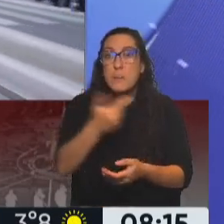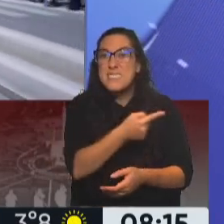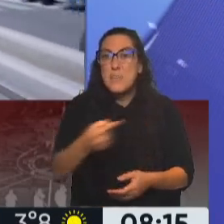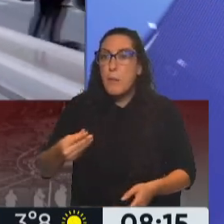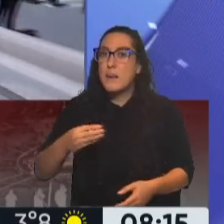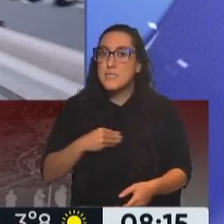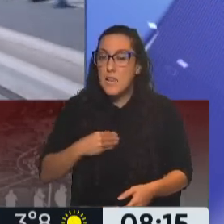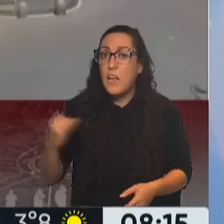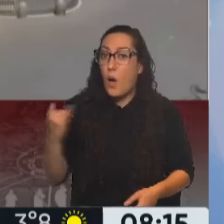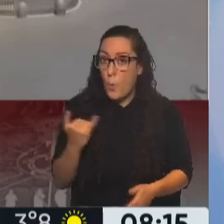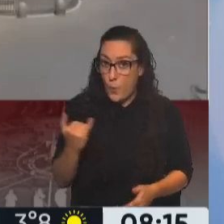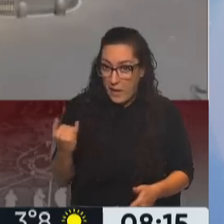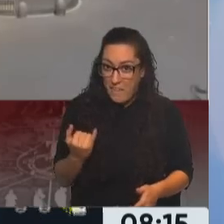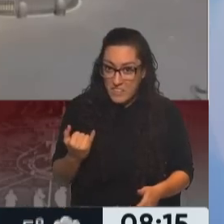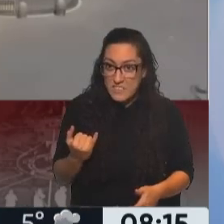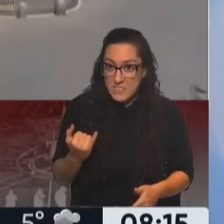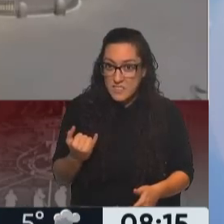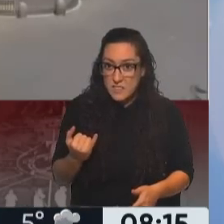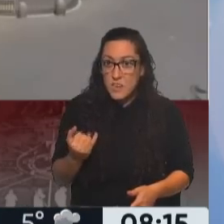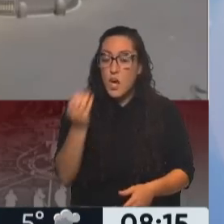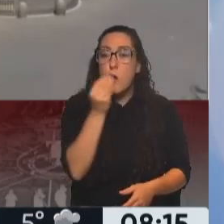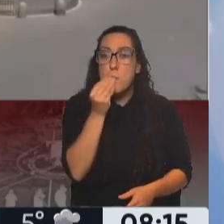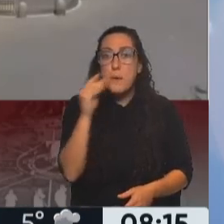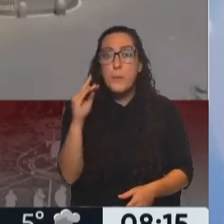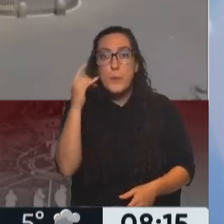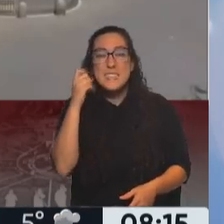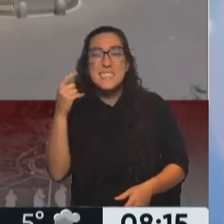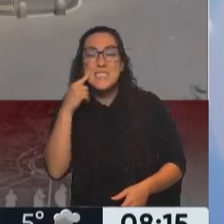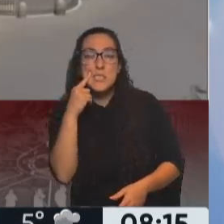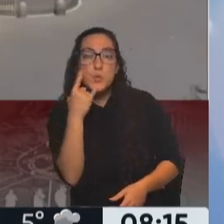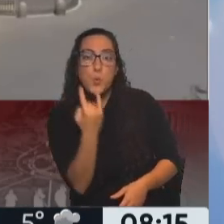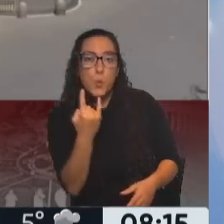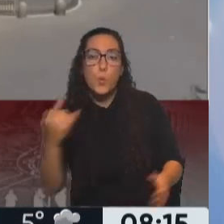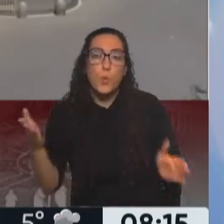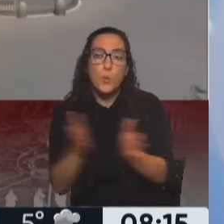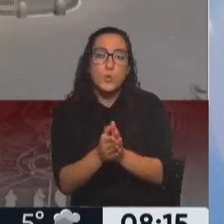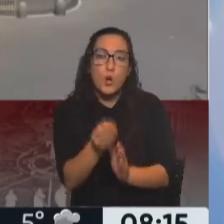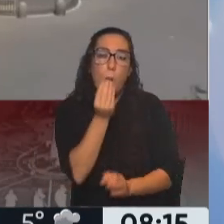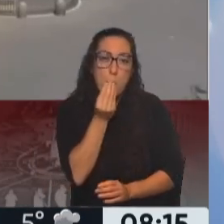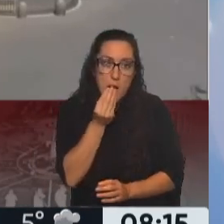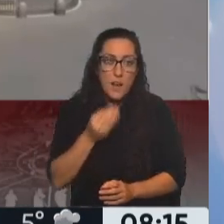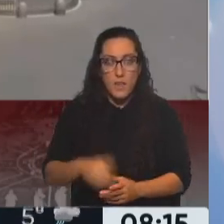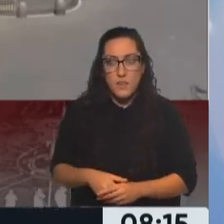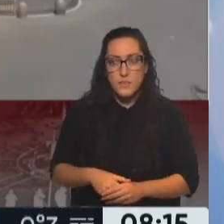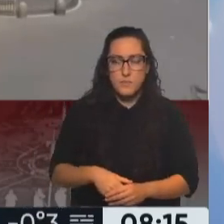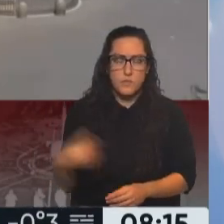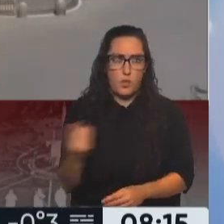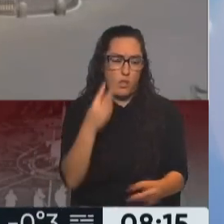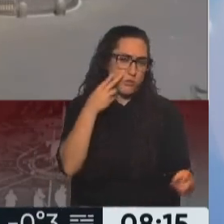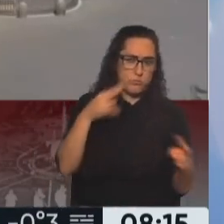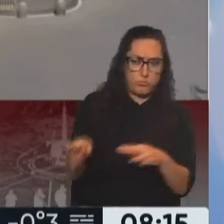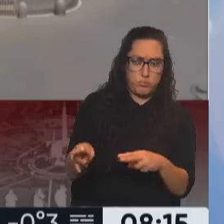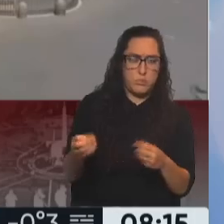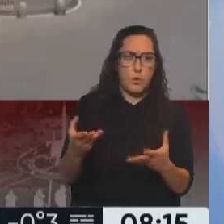Santa, un Jueves Santo, fue a cenar con Becciu. Sí, fue a cenar, pero... de lo cual llamó poderosamente la atención,